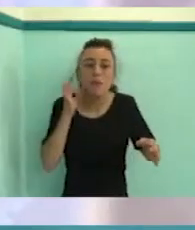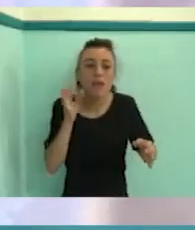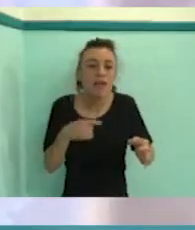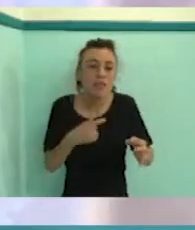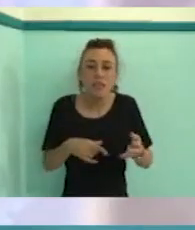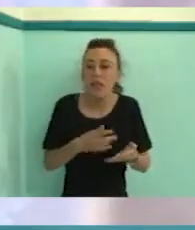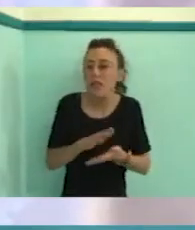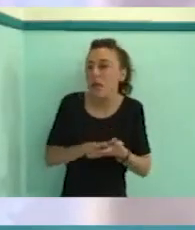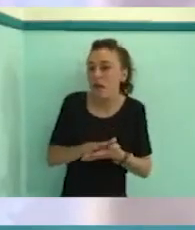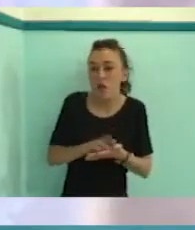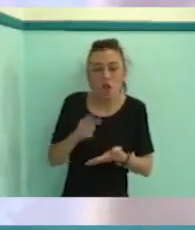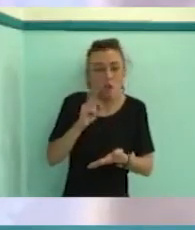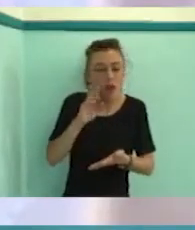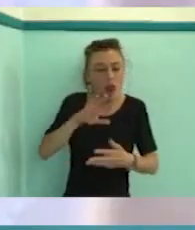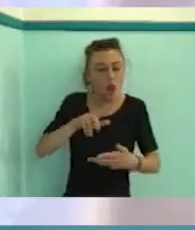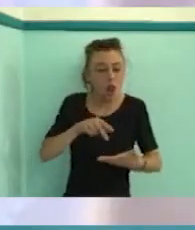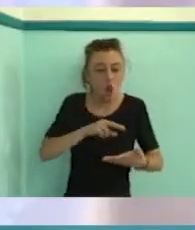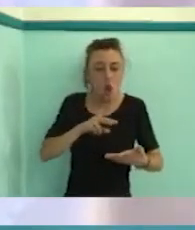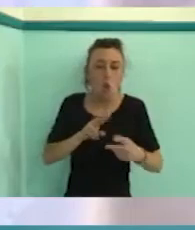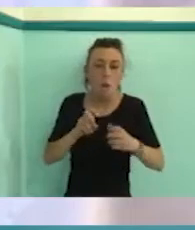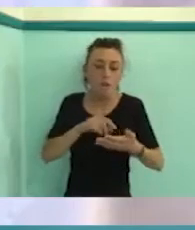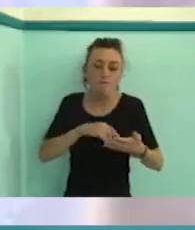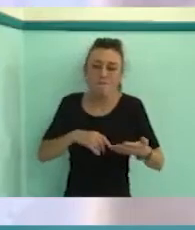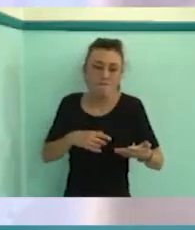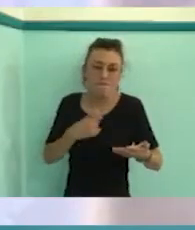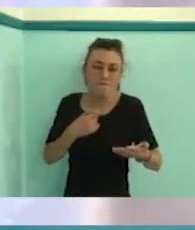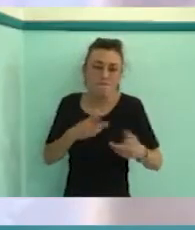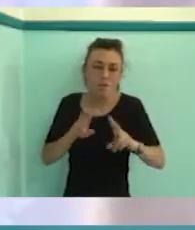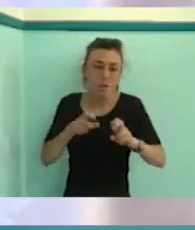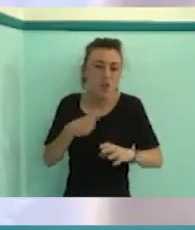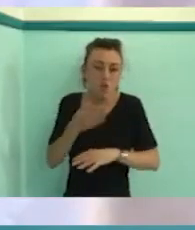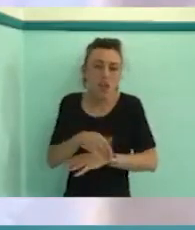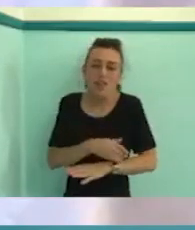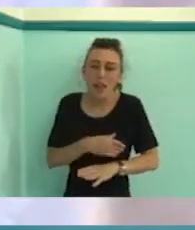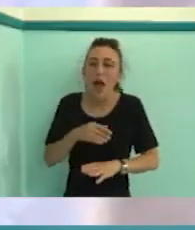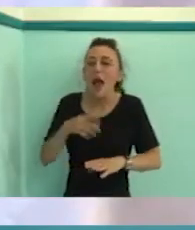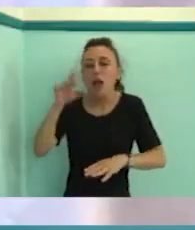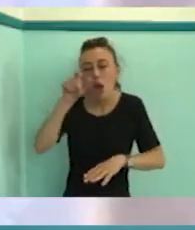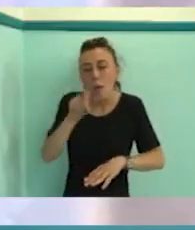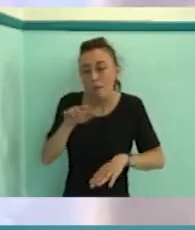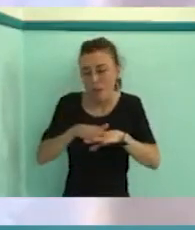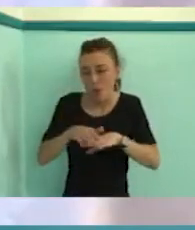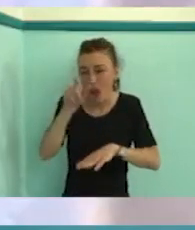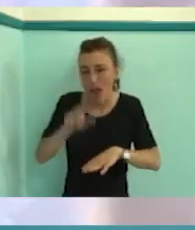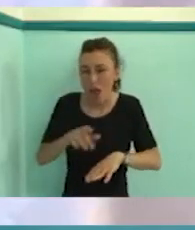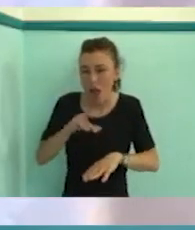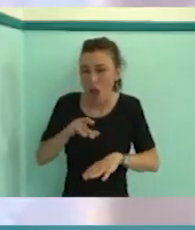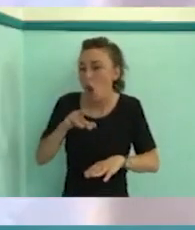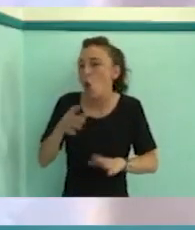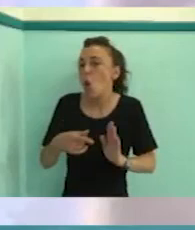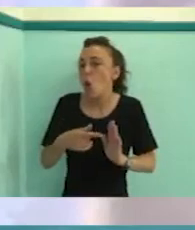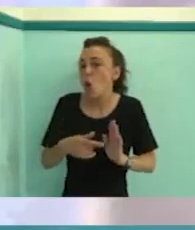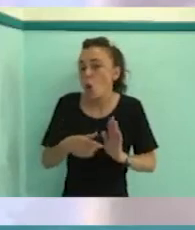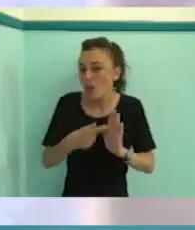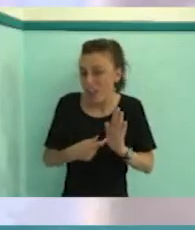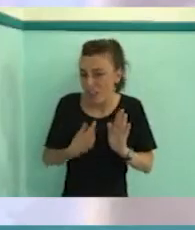tía Yo voy a ir a una nutricionista nueva Porque yo tía yo me veo fatal y yo tía Yo tengo que perder 2 kg porque a mí me ha dicho el médico que yo tengo que perder 2 kg y tú la miras Y